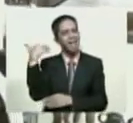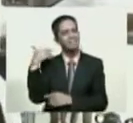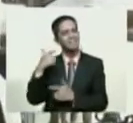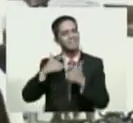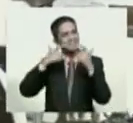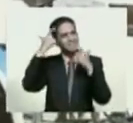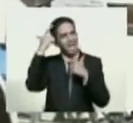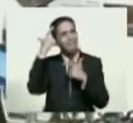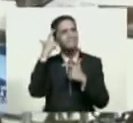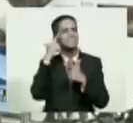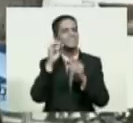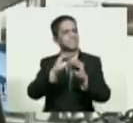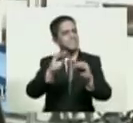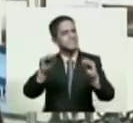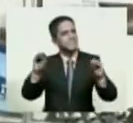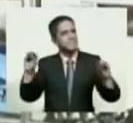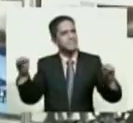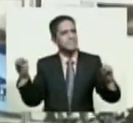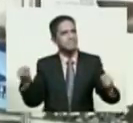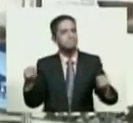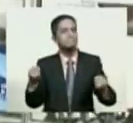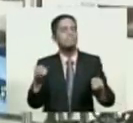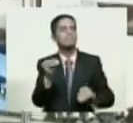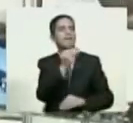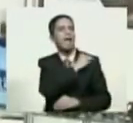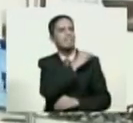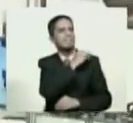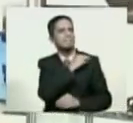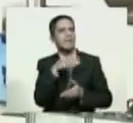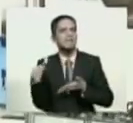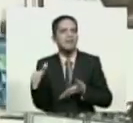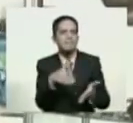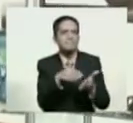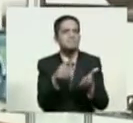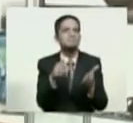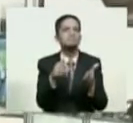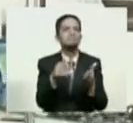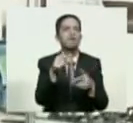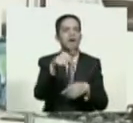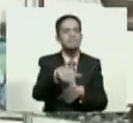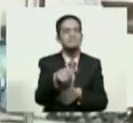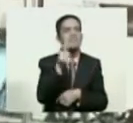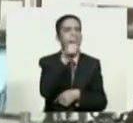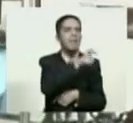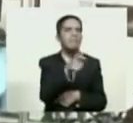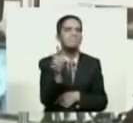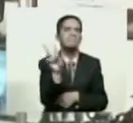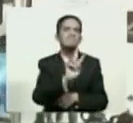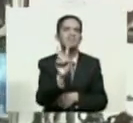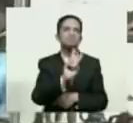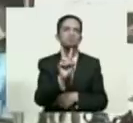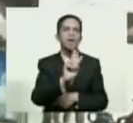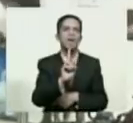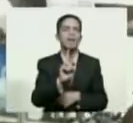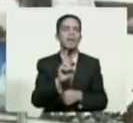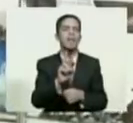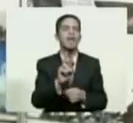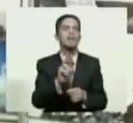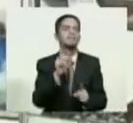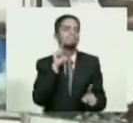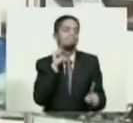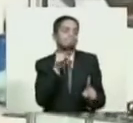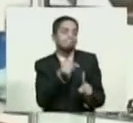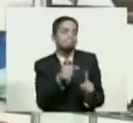frente de la Revolución Bolivariana y nos ha indicado el camino para las venezolanas y los venezolanos en el campo de la revolución